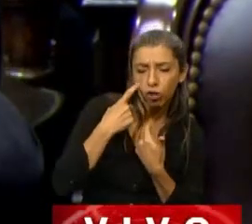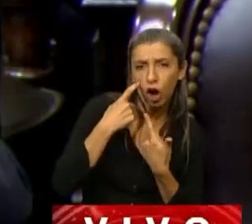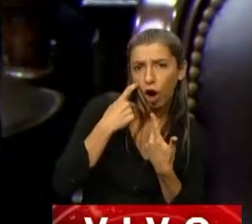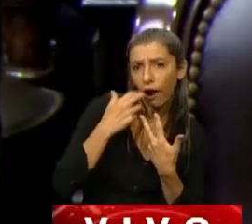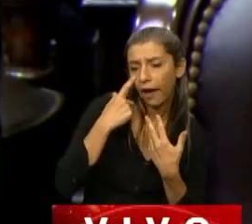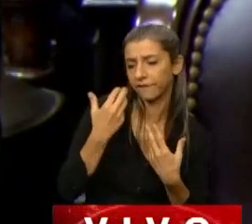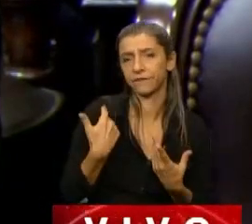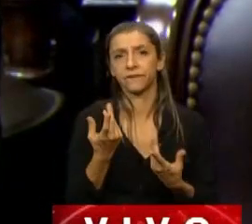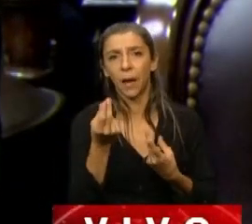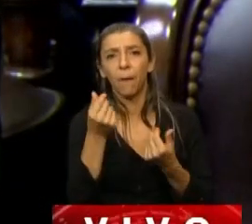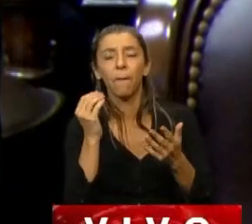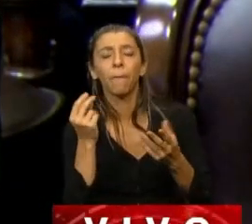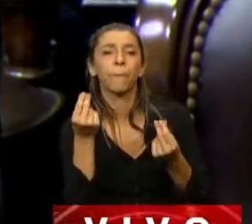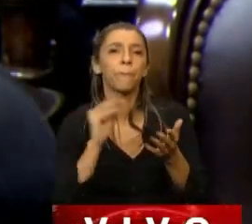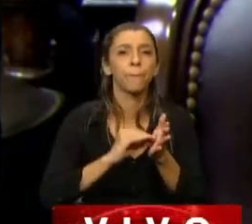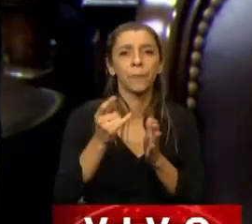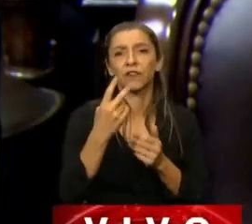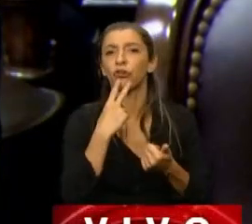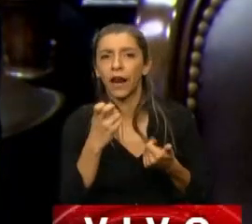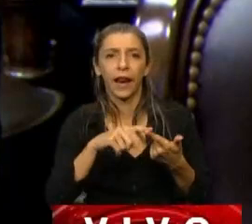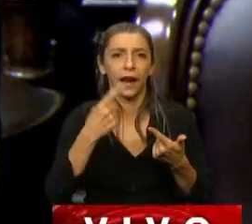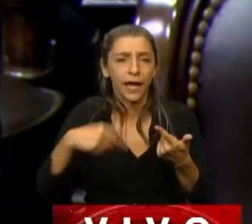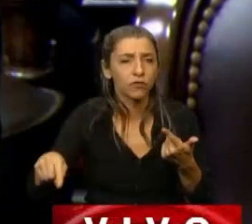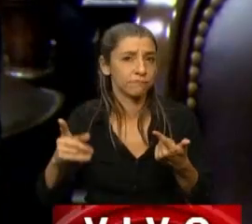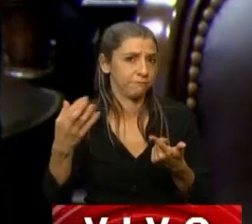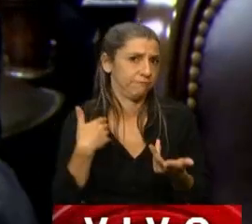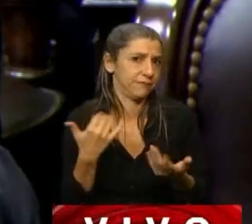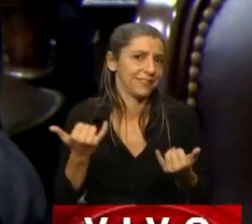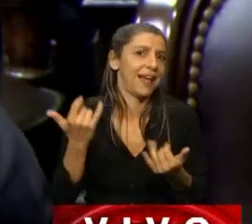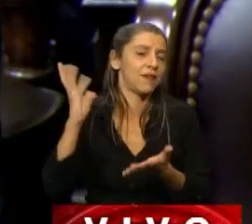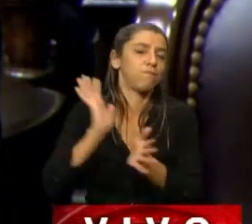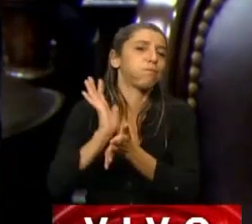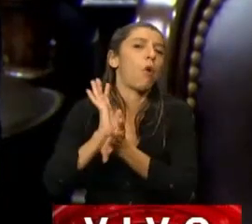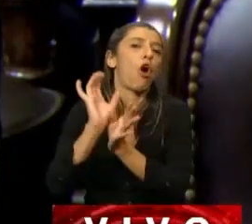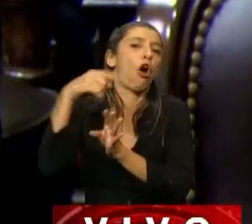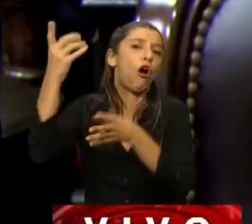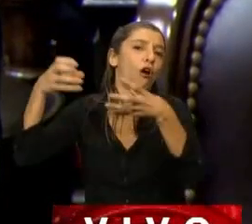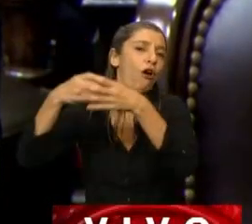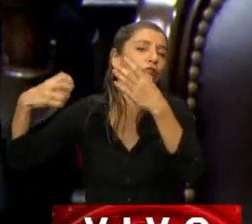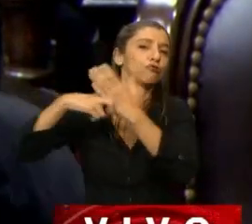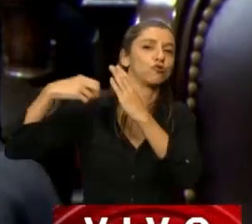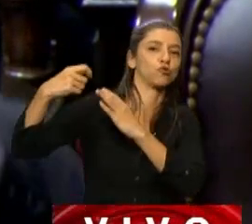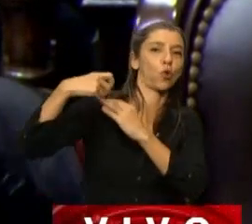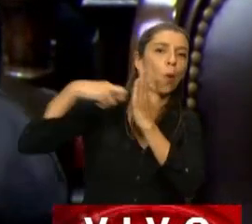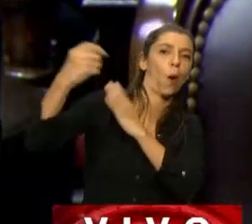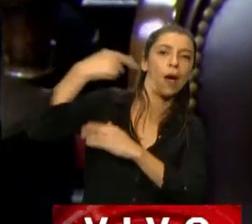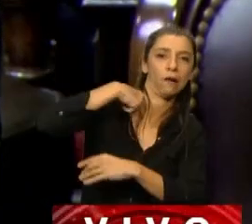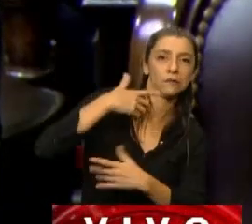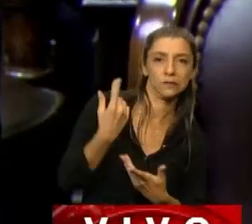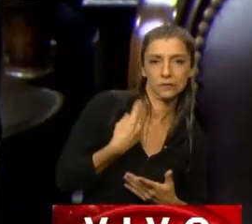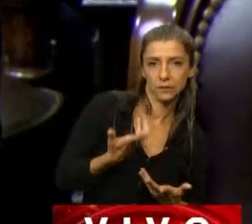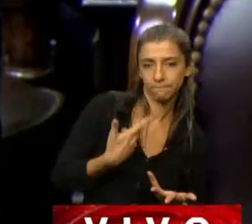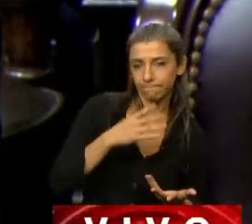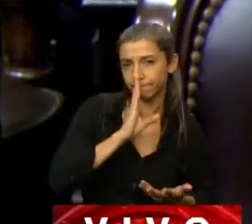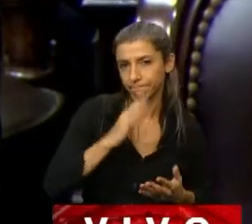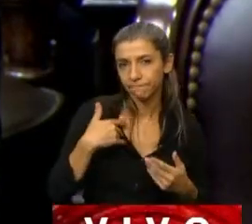que complican algunas de las metas, con un organismo eminentemente político. En definitiva, veo difícil que logremos un